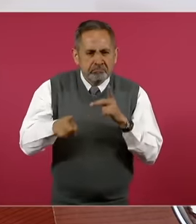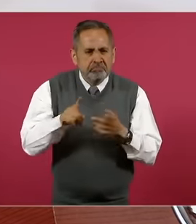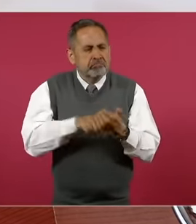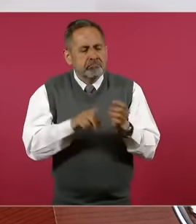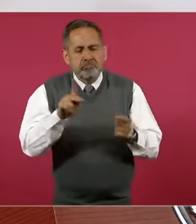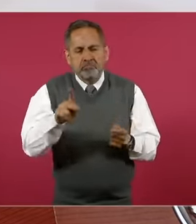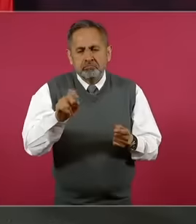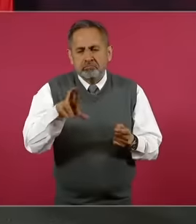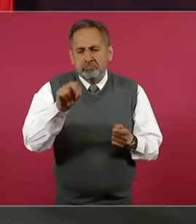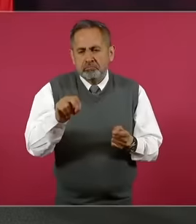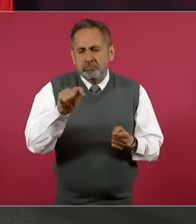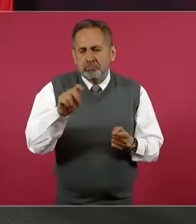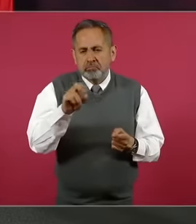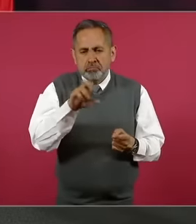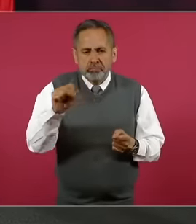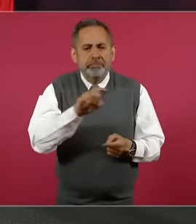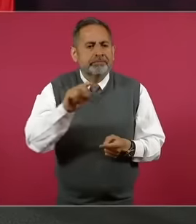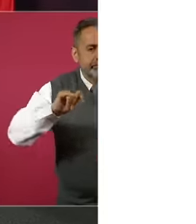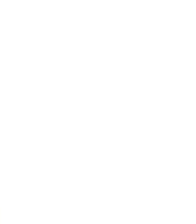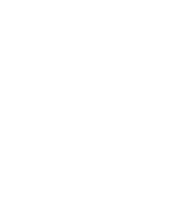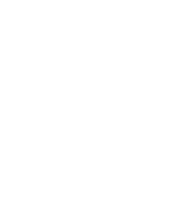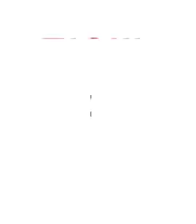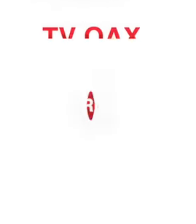Pedro Torres, de Tijuana.